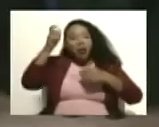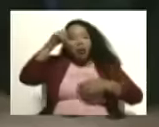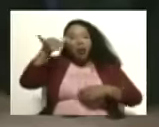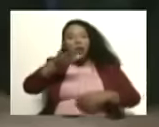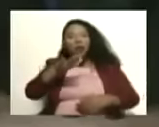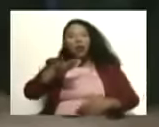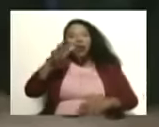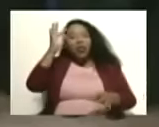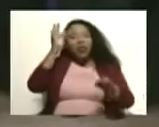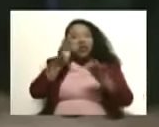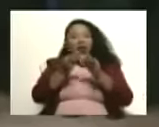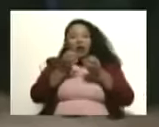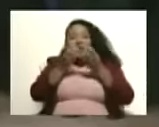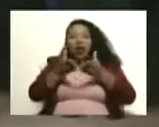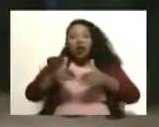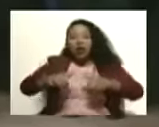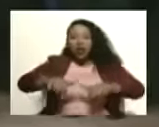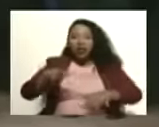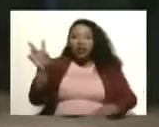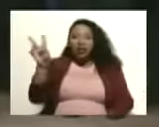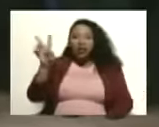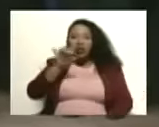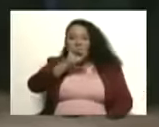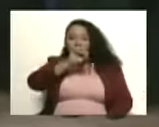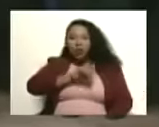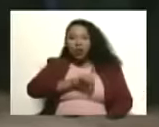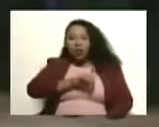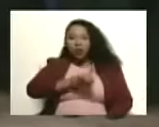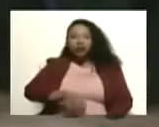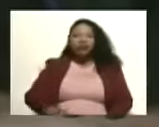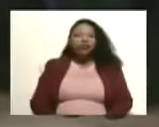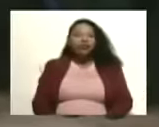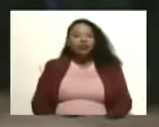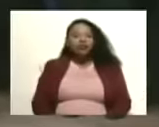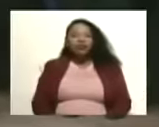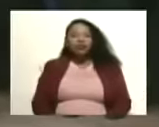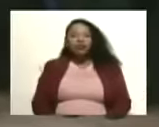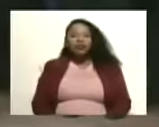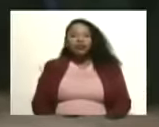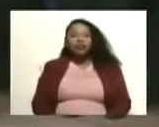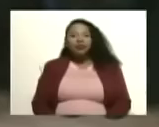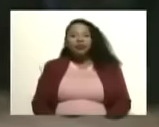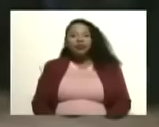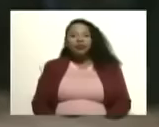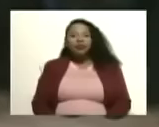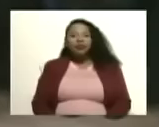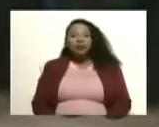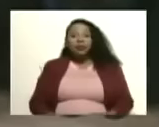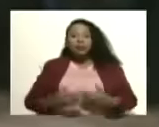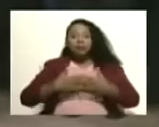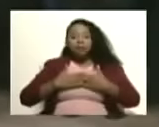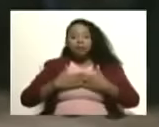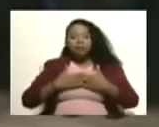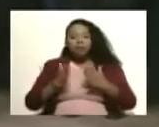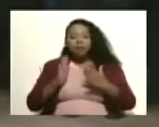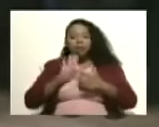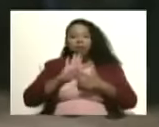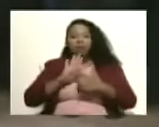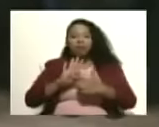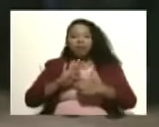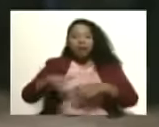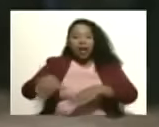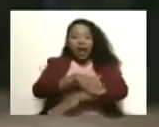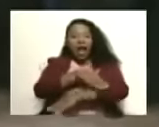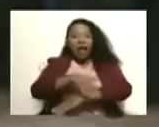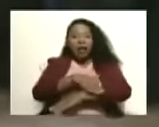fe de nuestra amada República Bolivariana de Venezuela, que se ha soltado por las calles